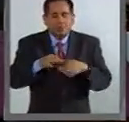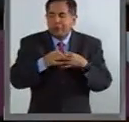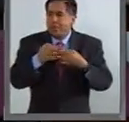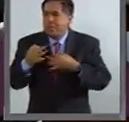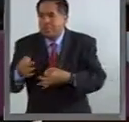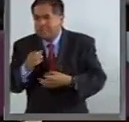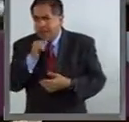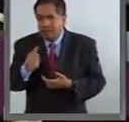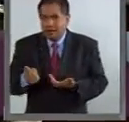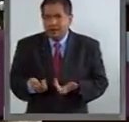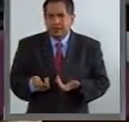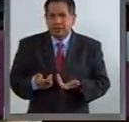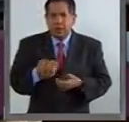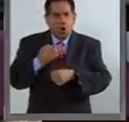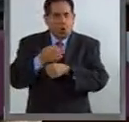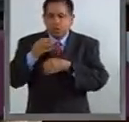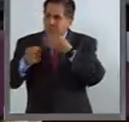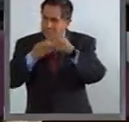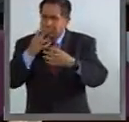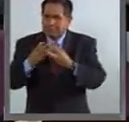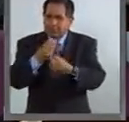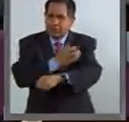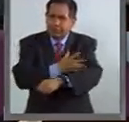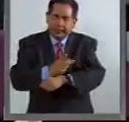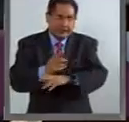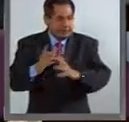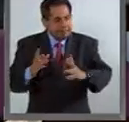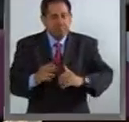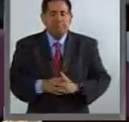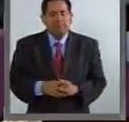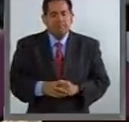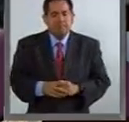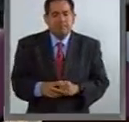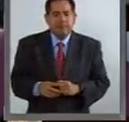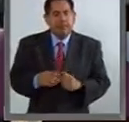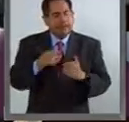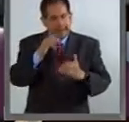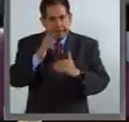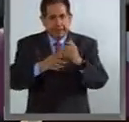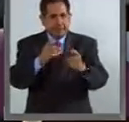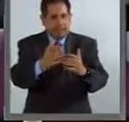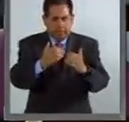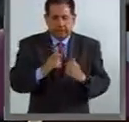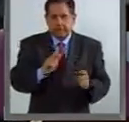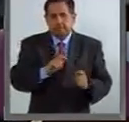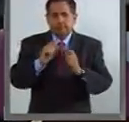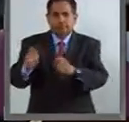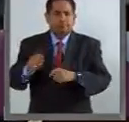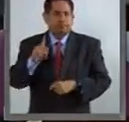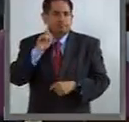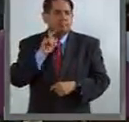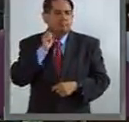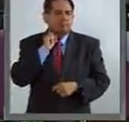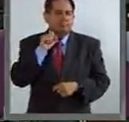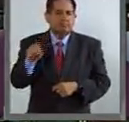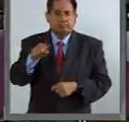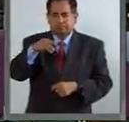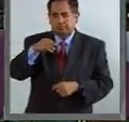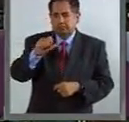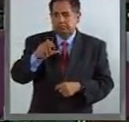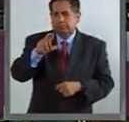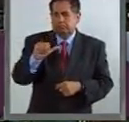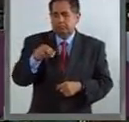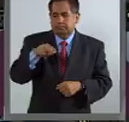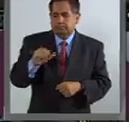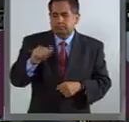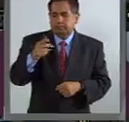comunicación que en el día de hoy está promoviendo la transparencia. Le damos, luego de ese comentario, la palabra a la senadora Mariana